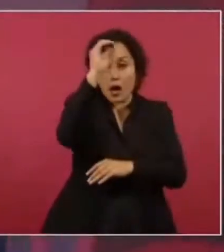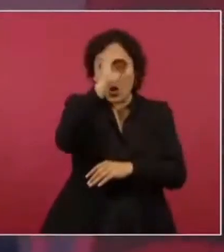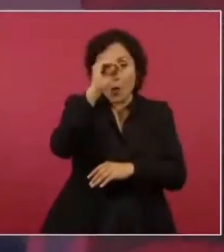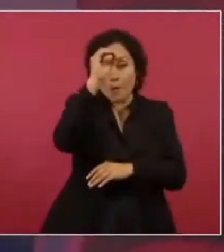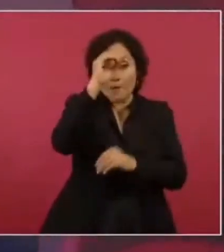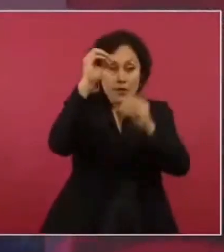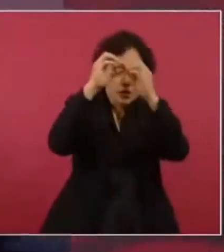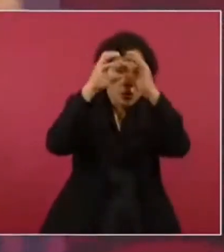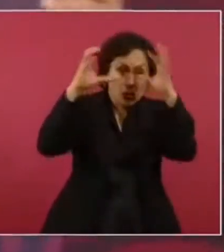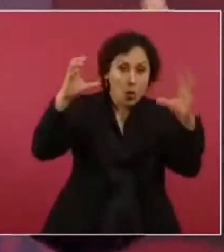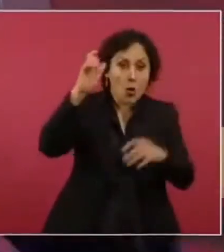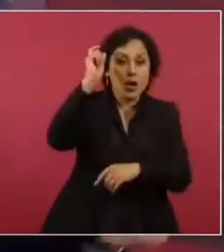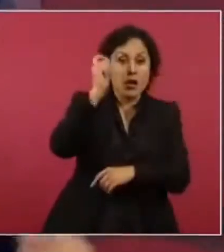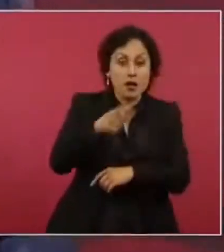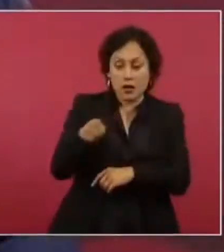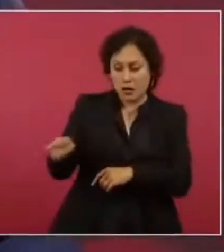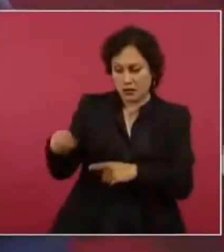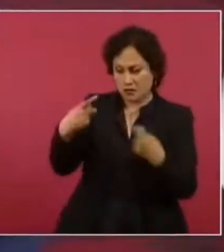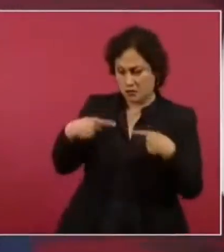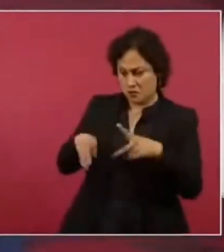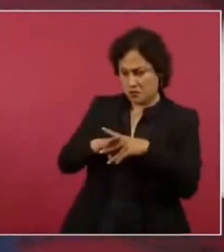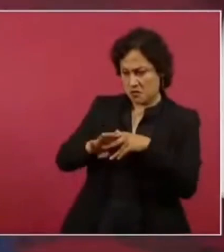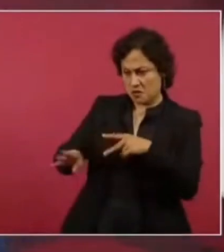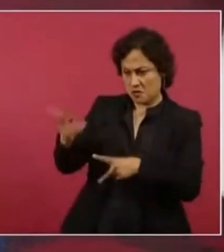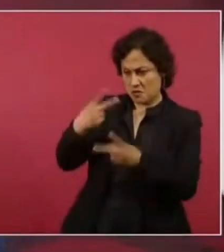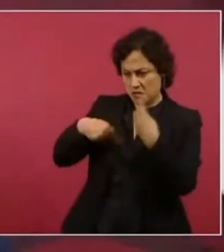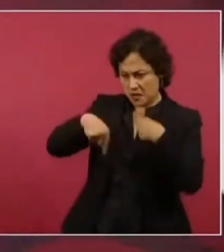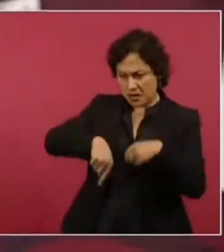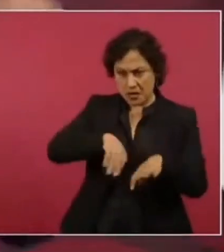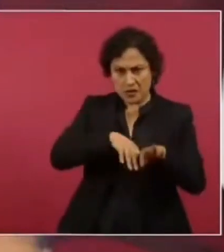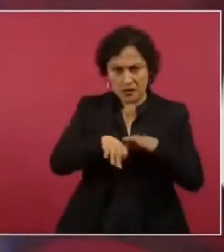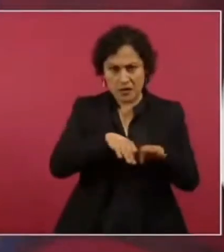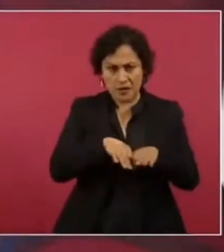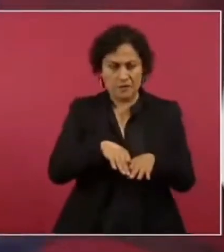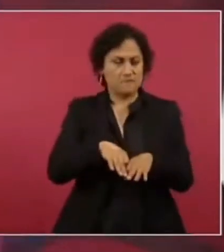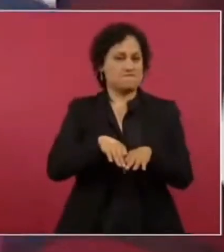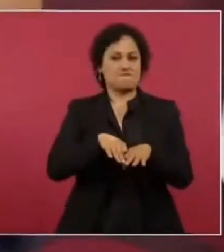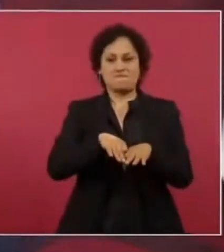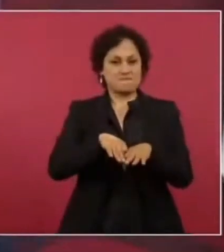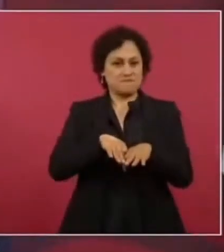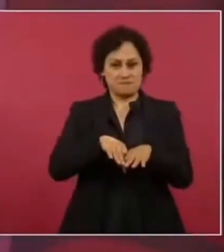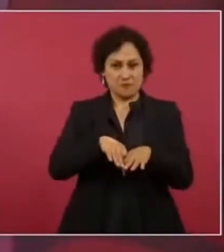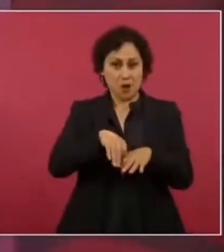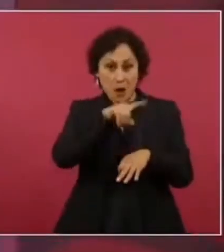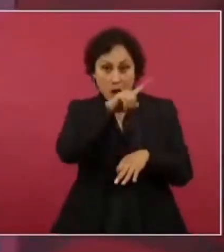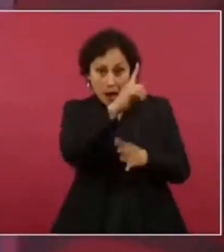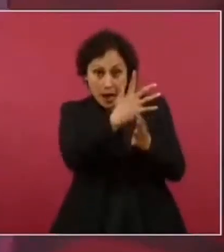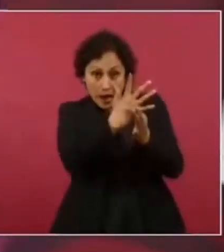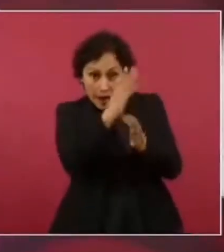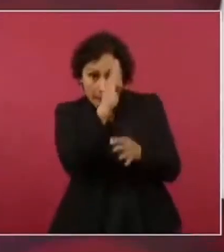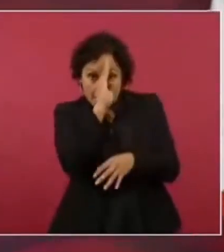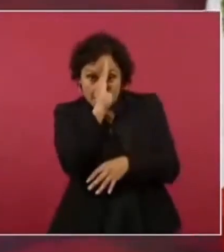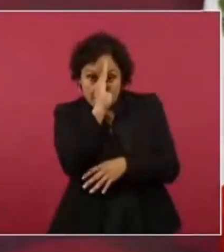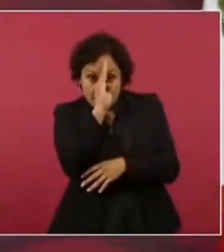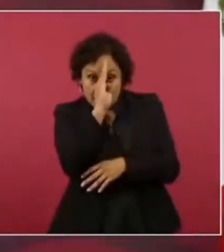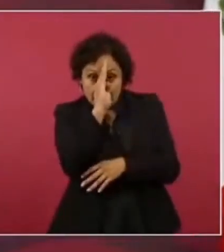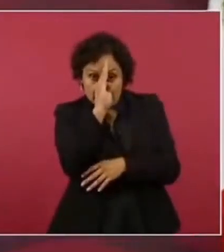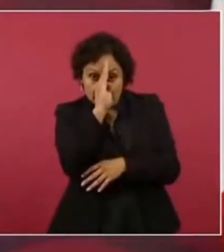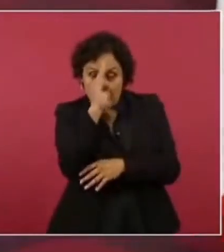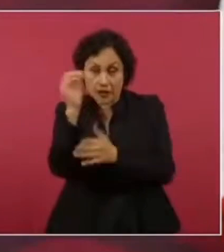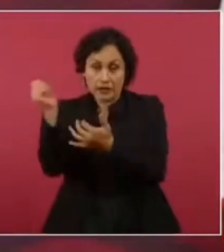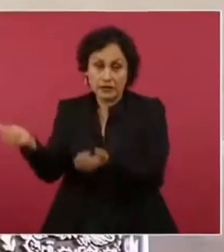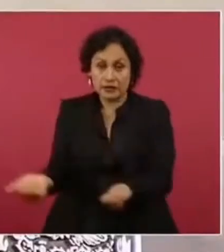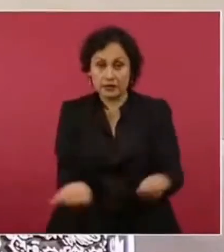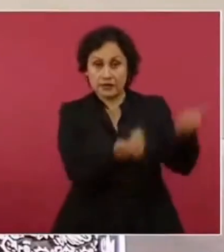este no va eso o no va solo a eso va a